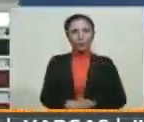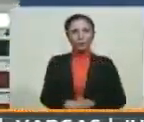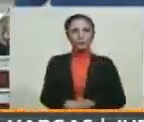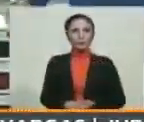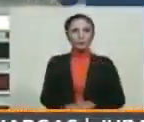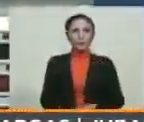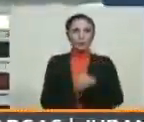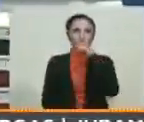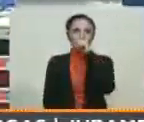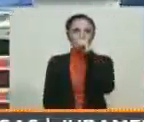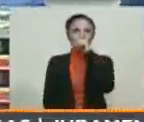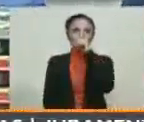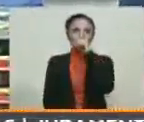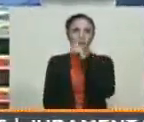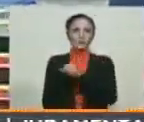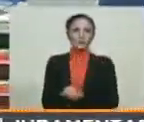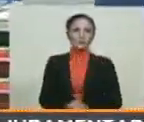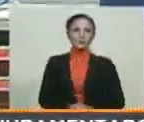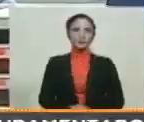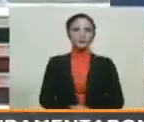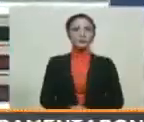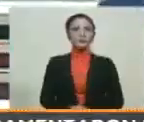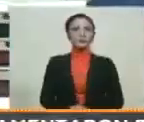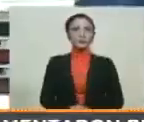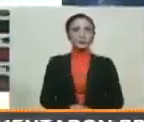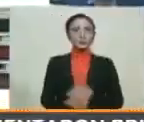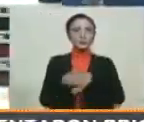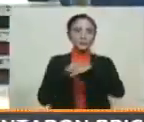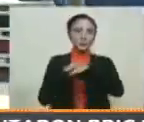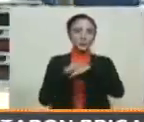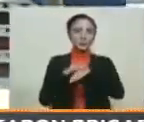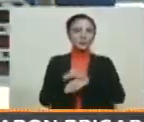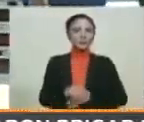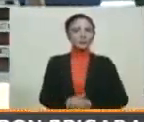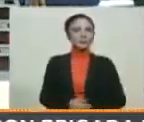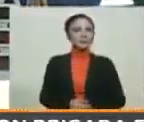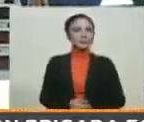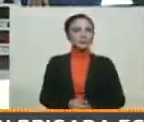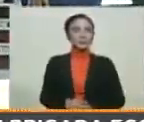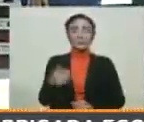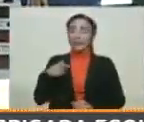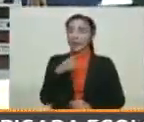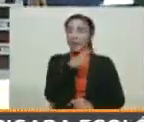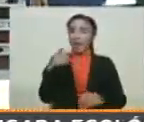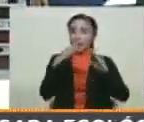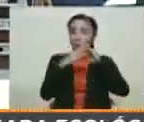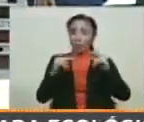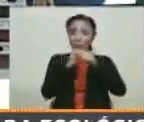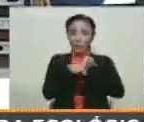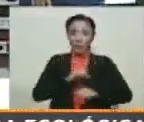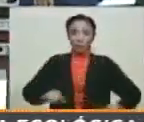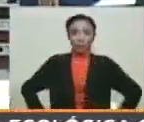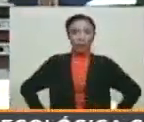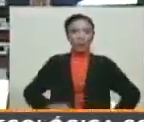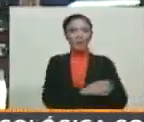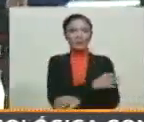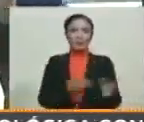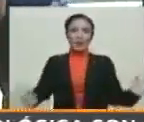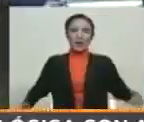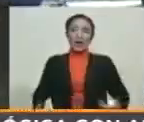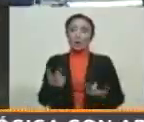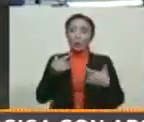bueno presidente aunque lo que hay que darle todo el pueblo de portuguesa una gran ovación